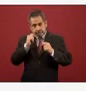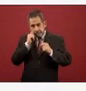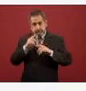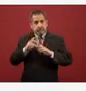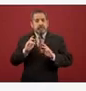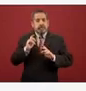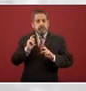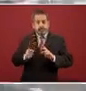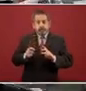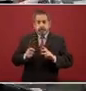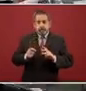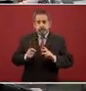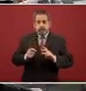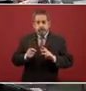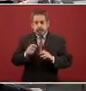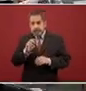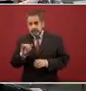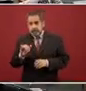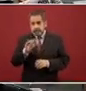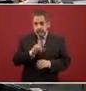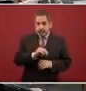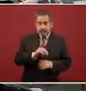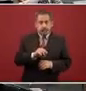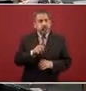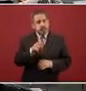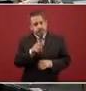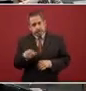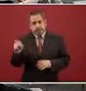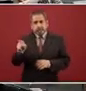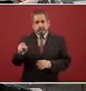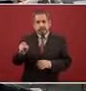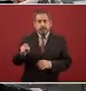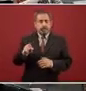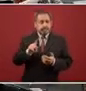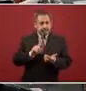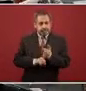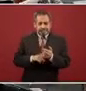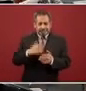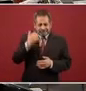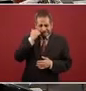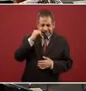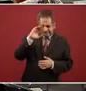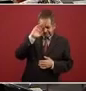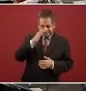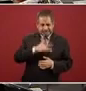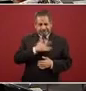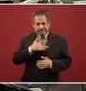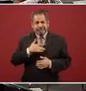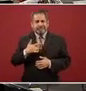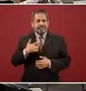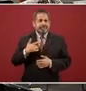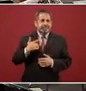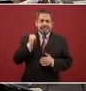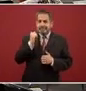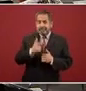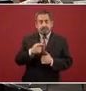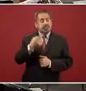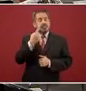independientemente de que se les confirme o no el diagnóstico, solamente por tener los síntomas y tener estas condiciones de